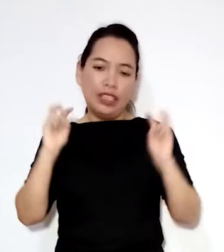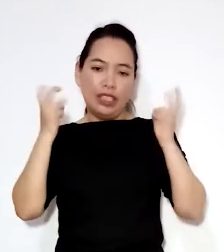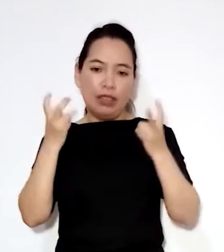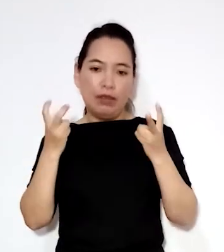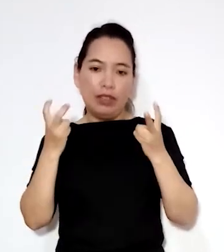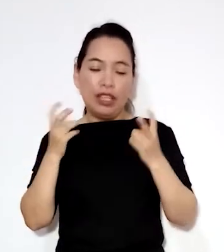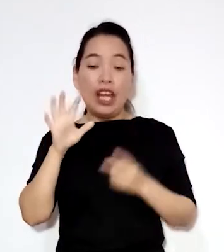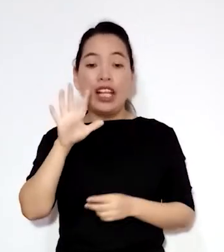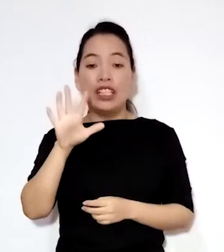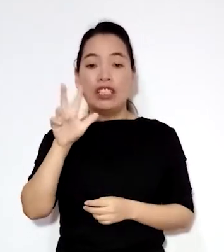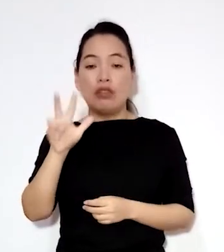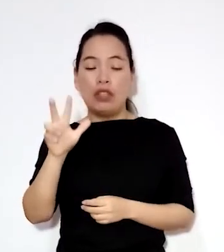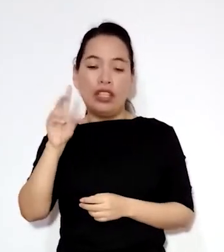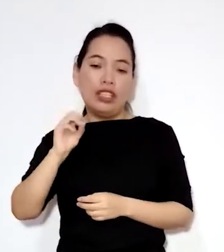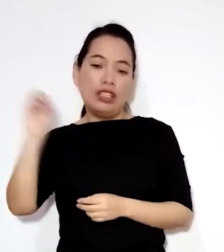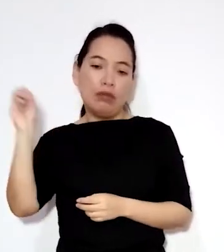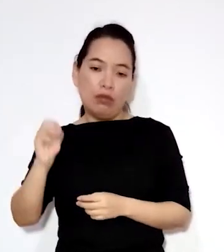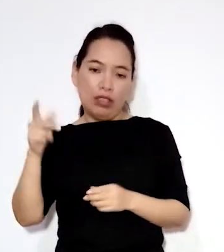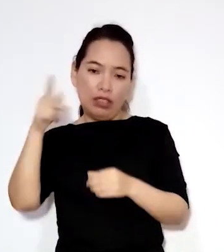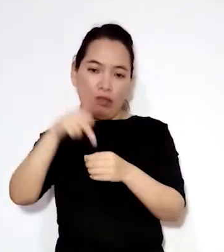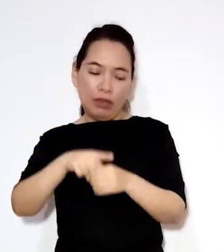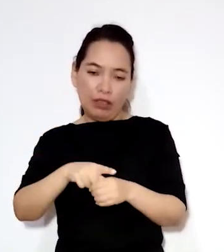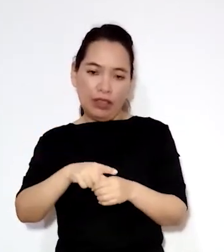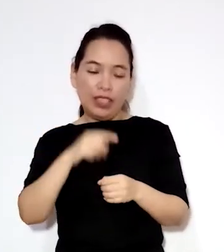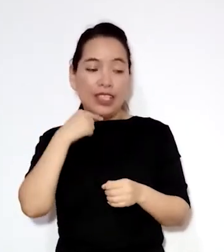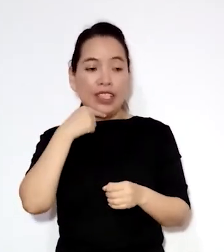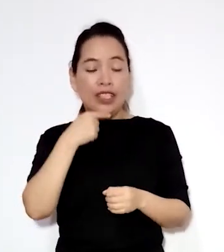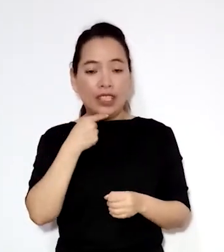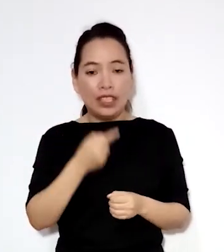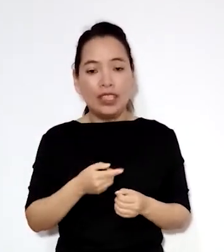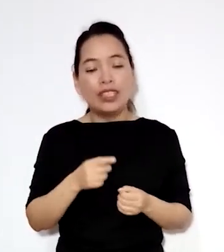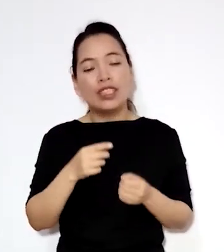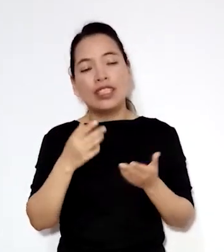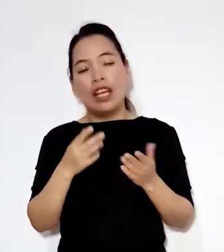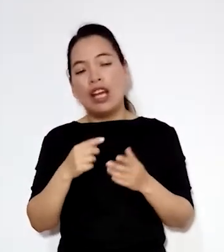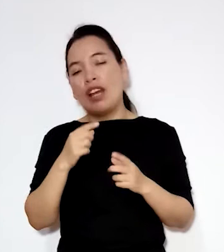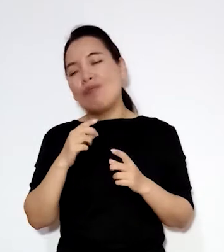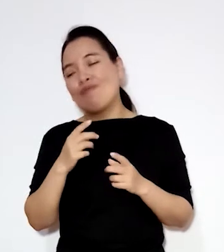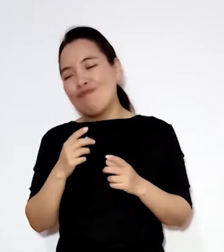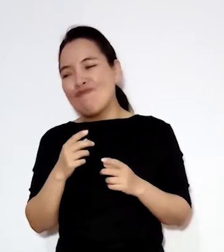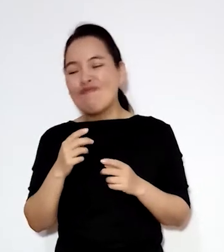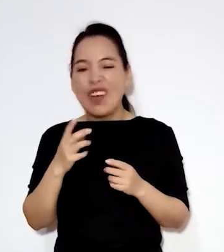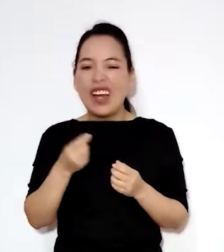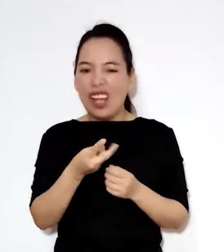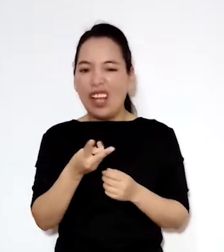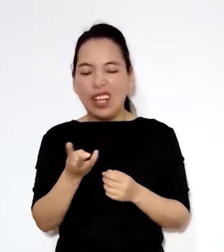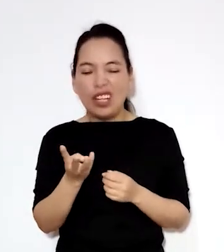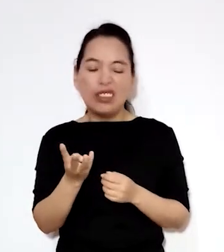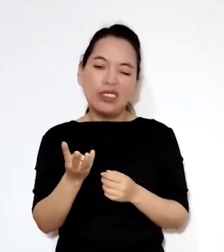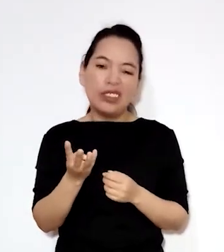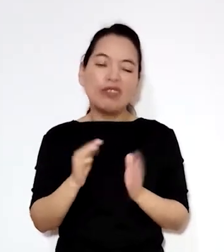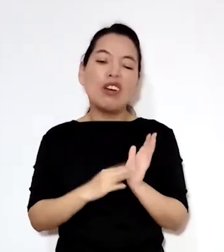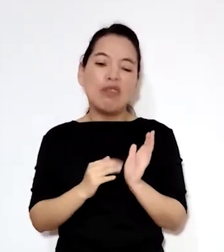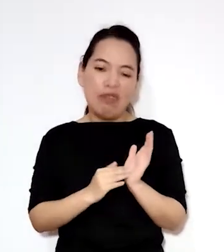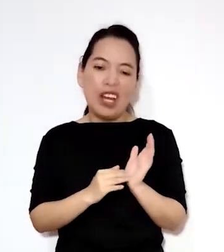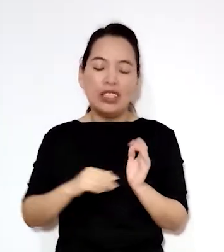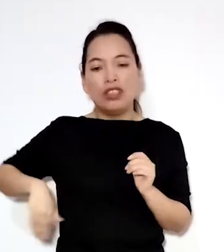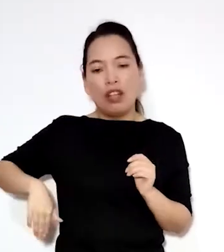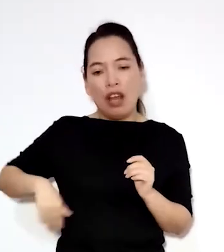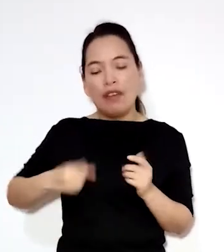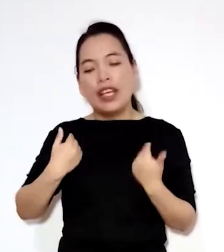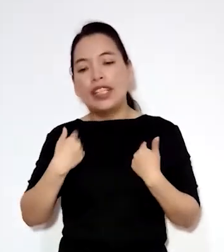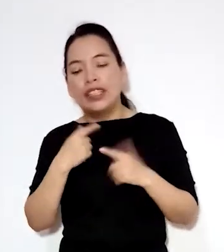derecho y un principio fundamental de una sociedad democrática, quisimos abordar y profundizar esta dimensión.